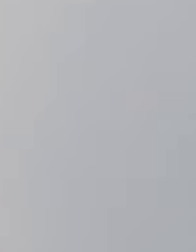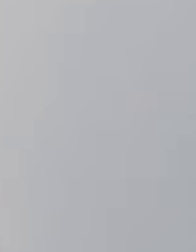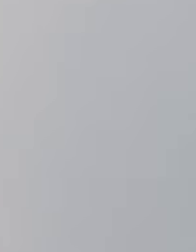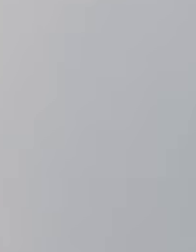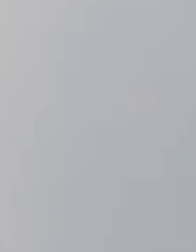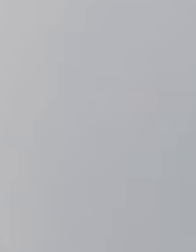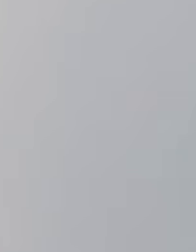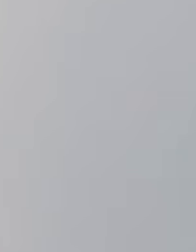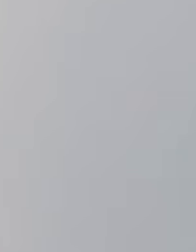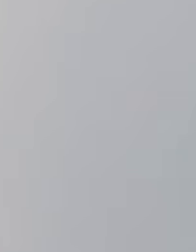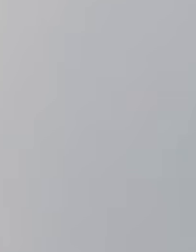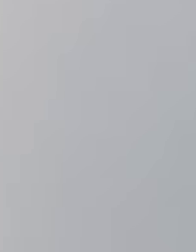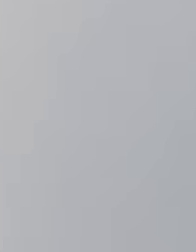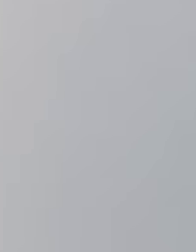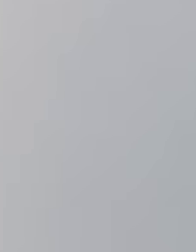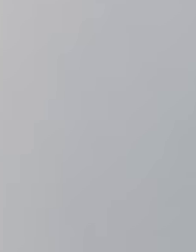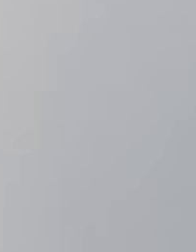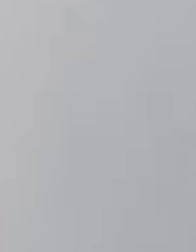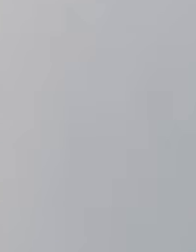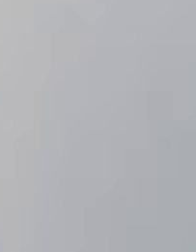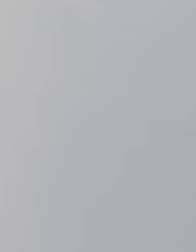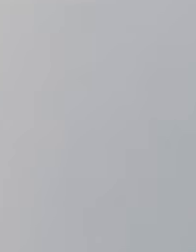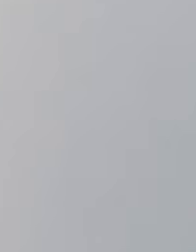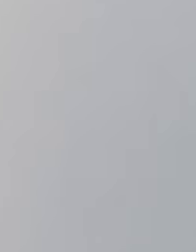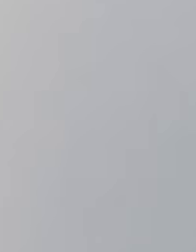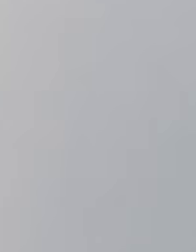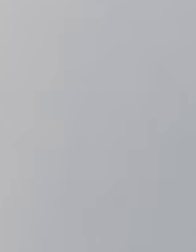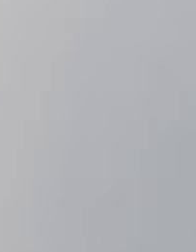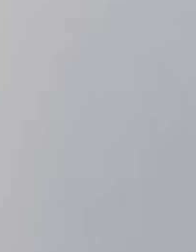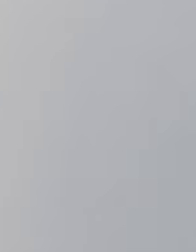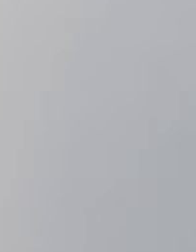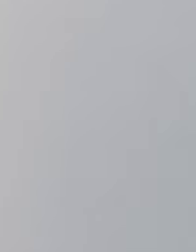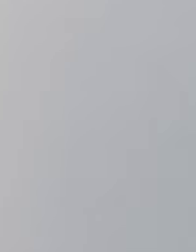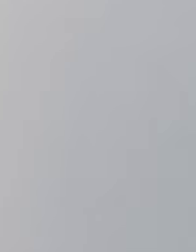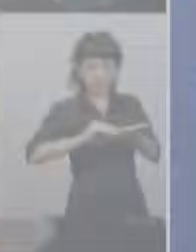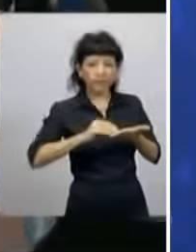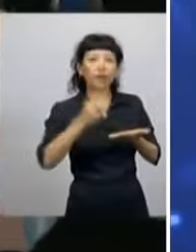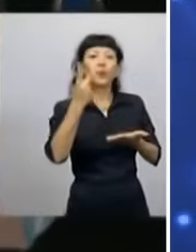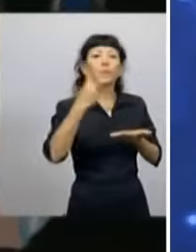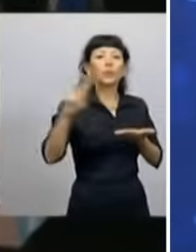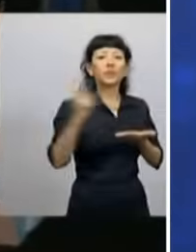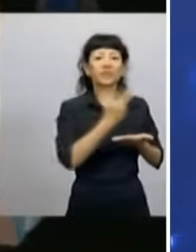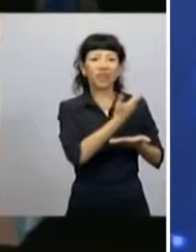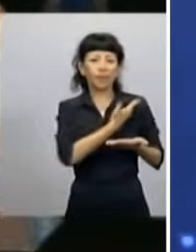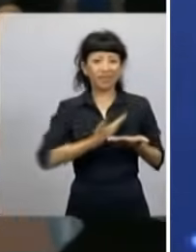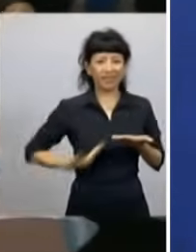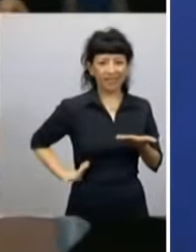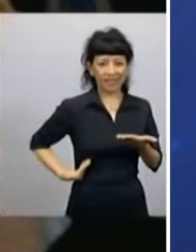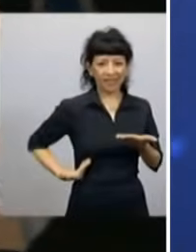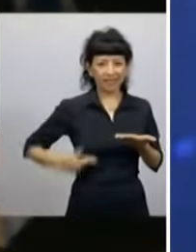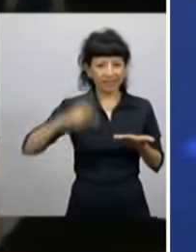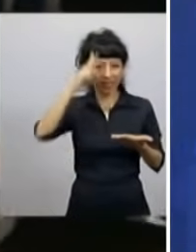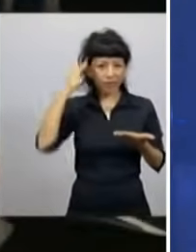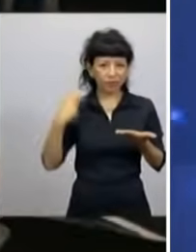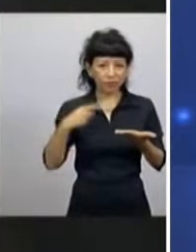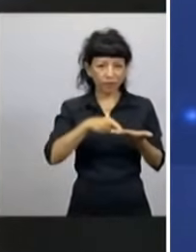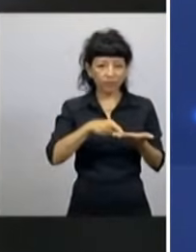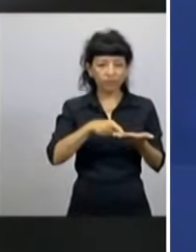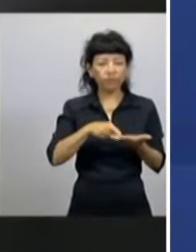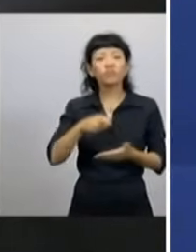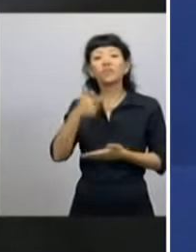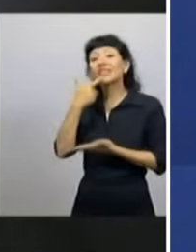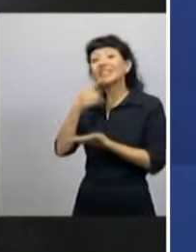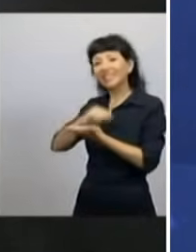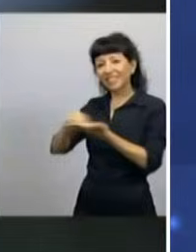extranjeros. Otra cosa es un gobernante. Y creo que entre el actual presidente Milei